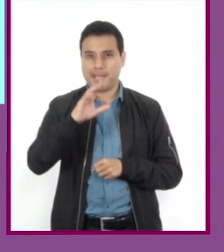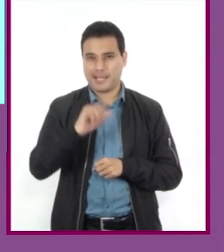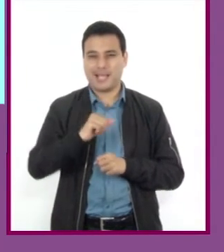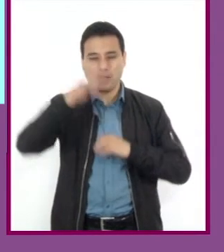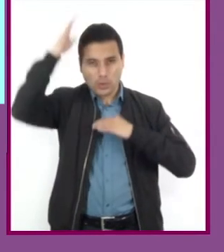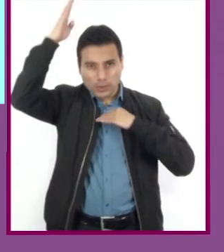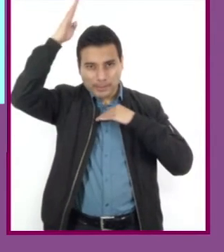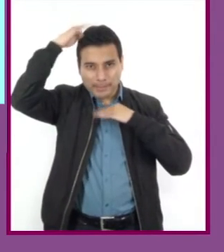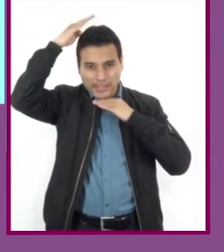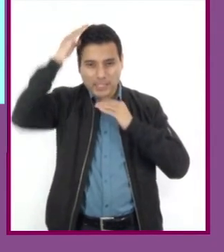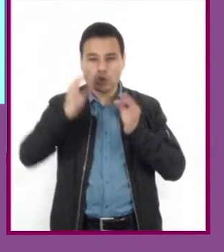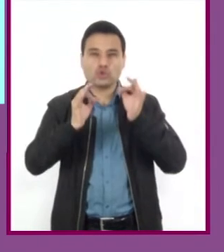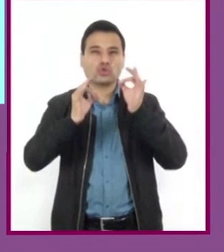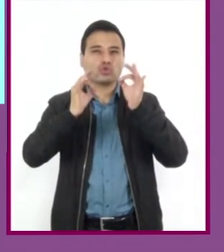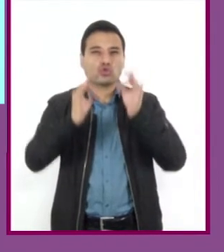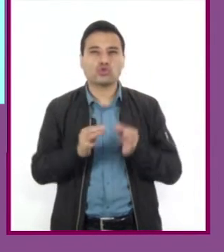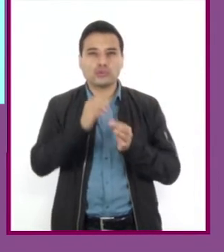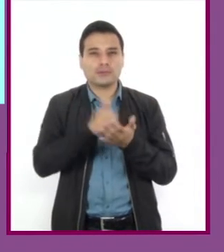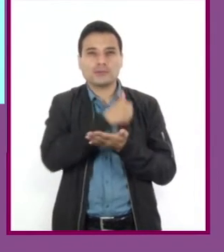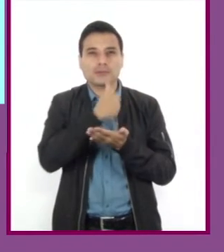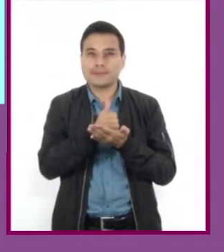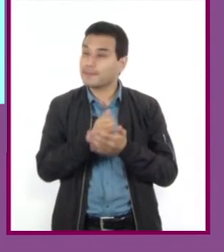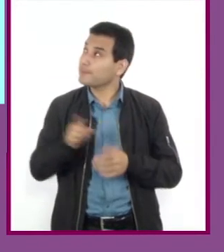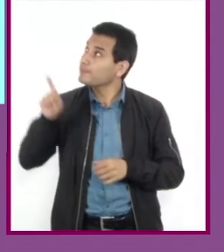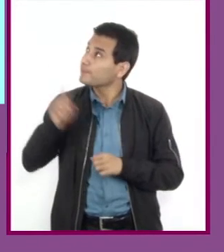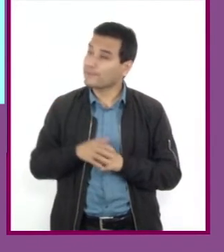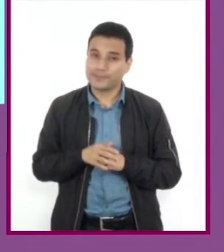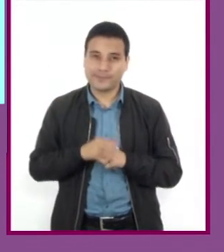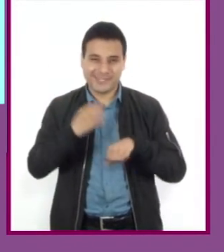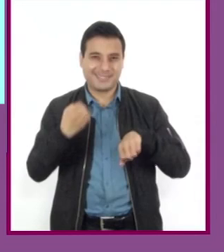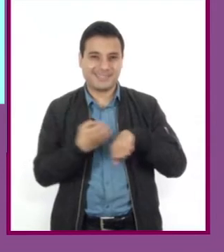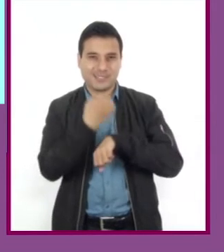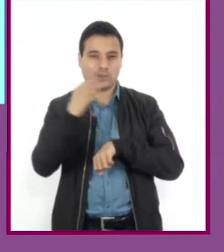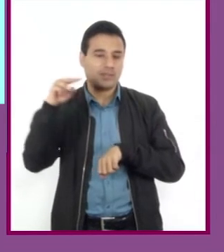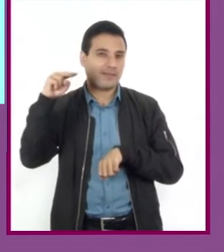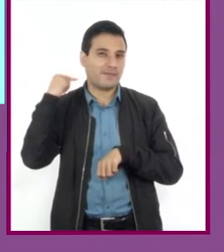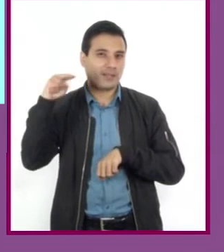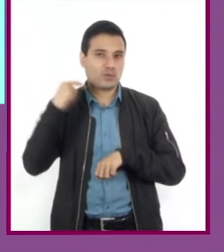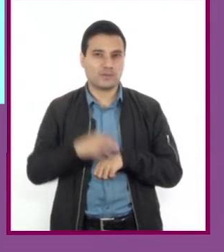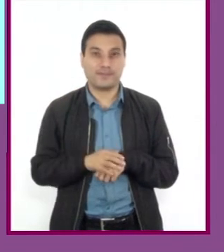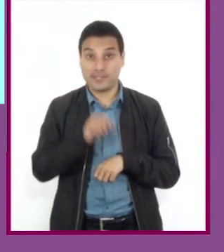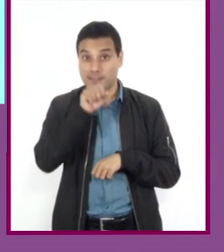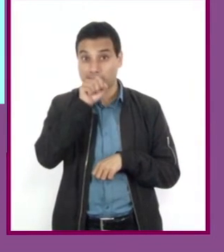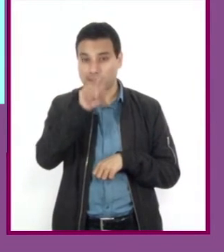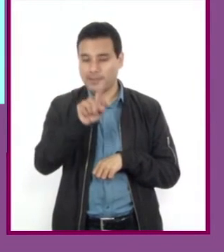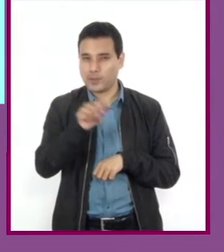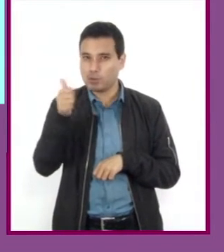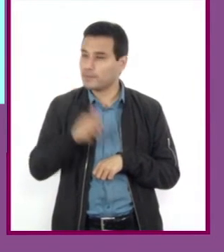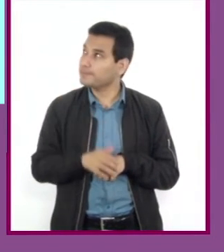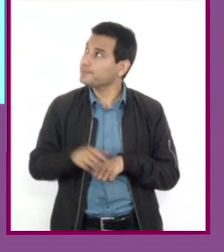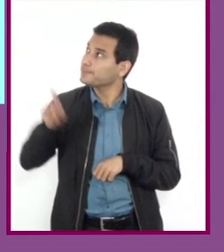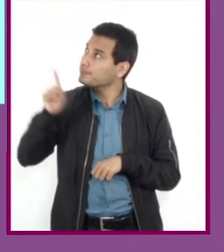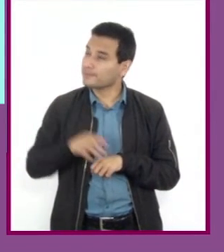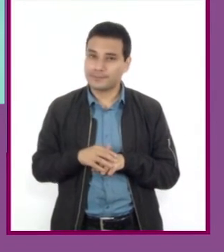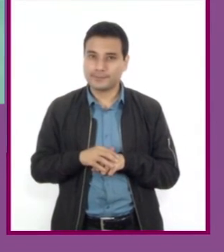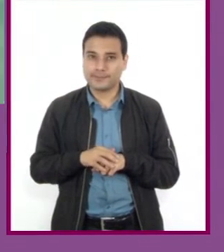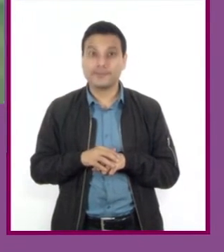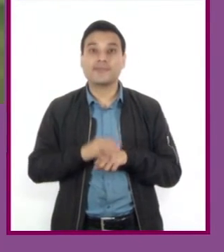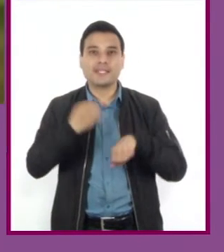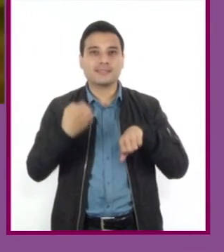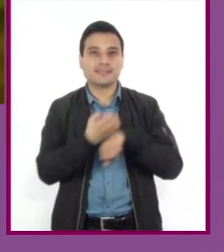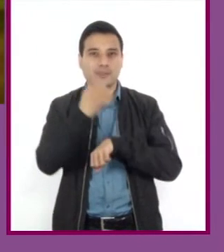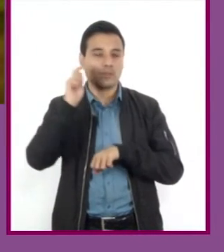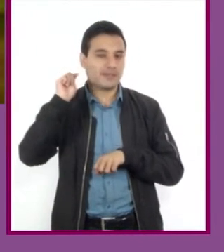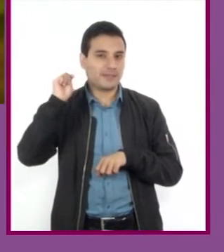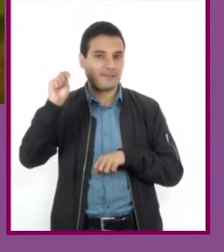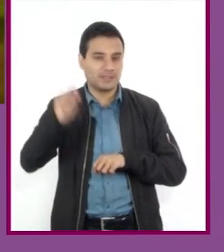San Lorenzo, ubicado en el actual estado de Veracruz, y La Venta, en el actual estado de Tabasco, en